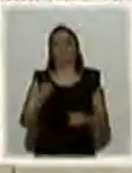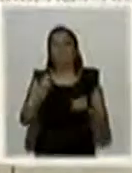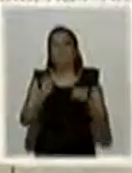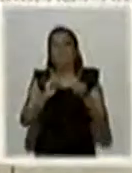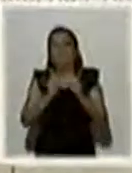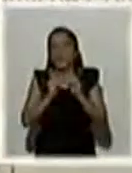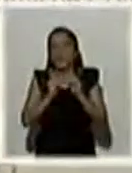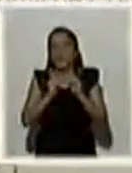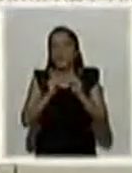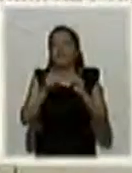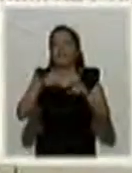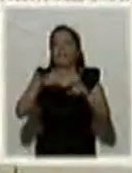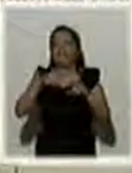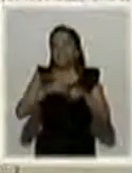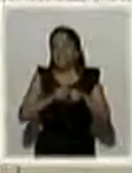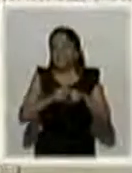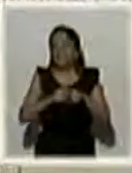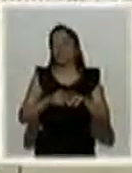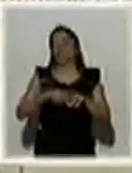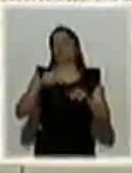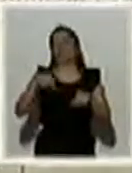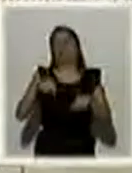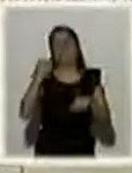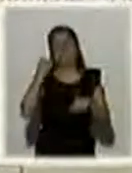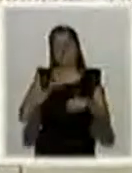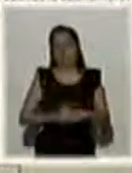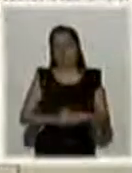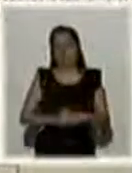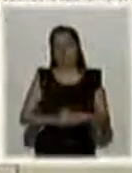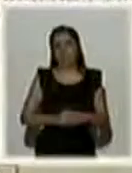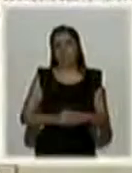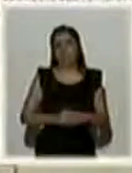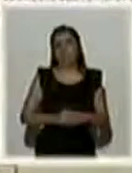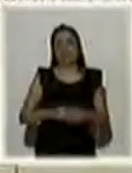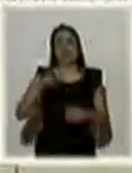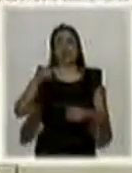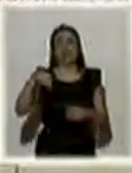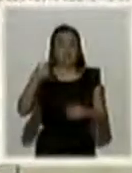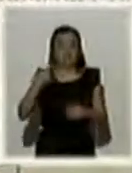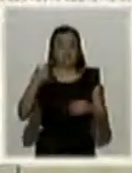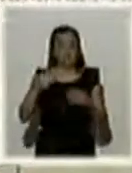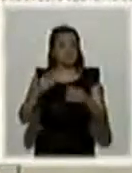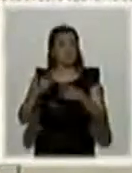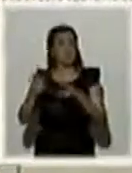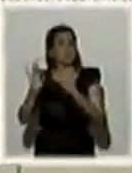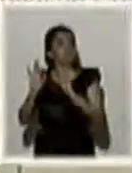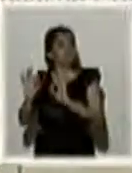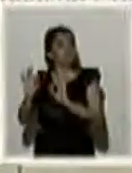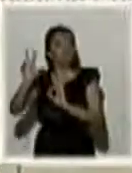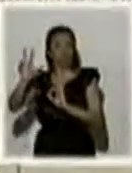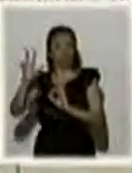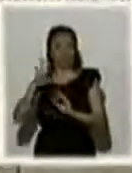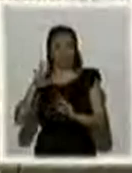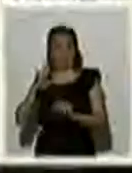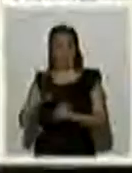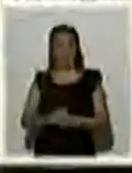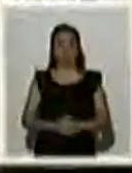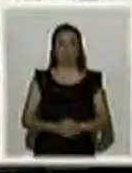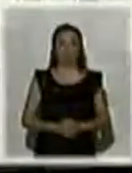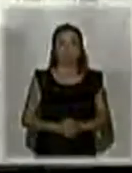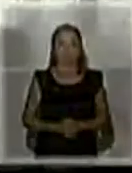solucionar de inmediato, y después completamos con los 3 candidatos que faltan exponer su tema libre. Pausa, ahí venimos.